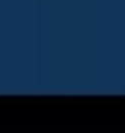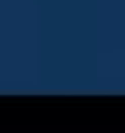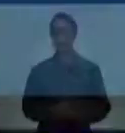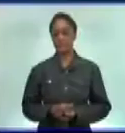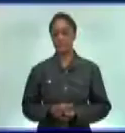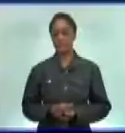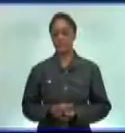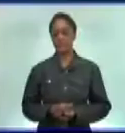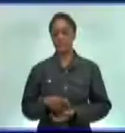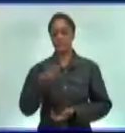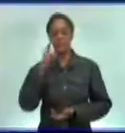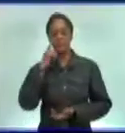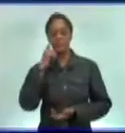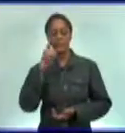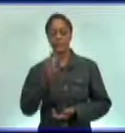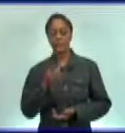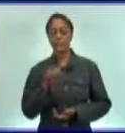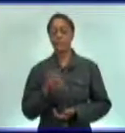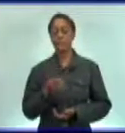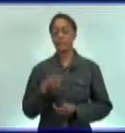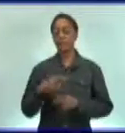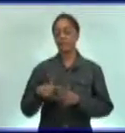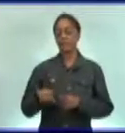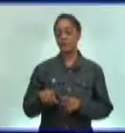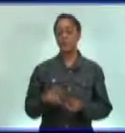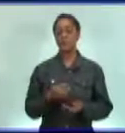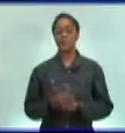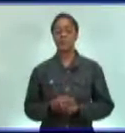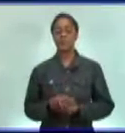Vamos entonces a observar la siguiente actividad.